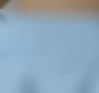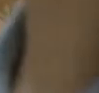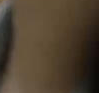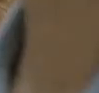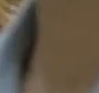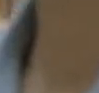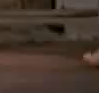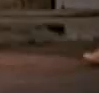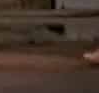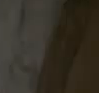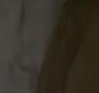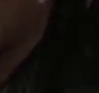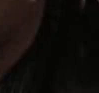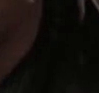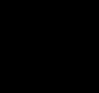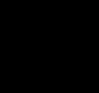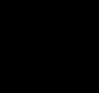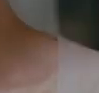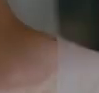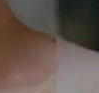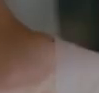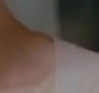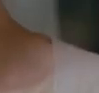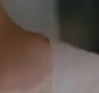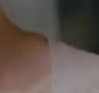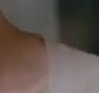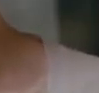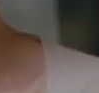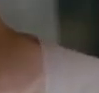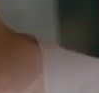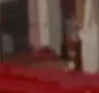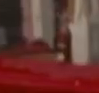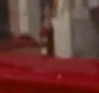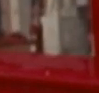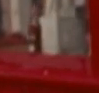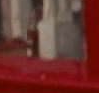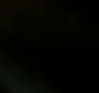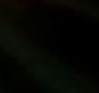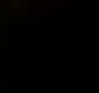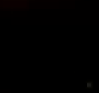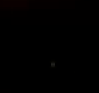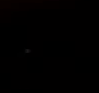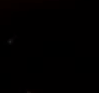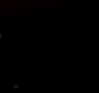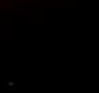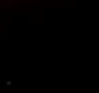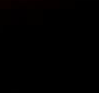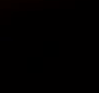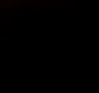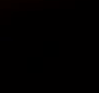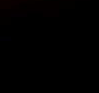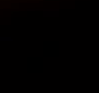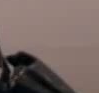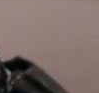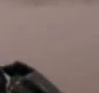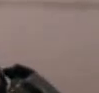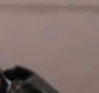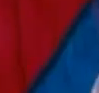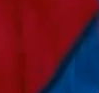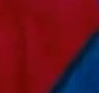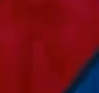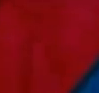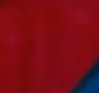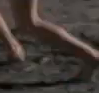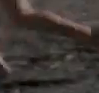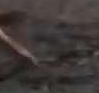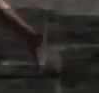mejores películas para que no salgas de casa. Y hay cosas que quiero hacer antes de morir. El jueves en Noches de Cine, 19 horas. Tessa quiere hacer